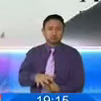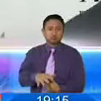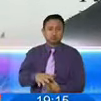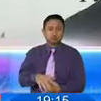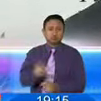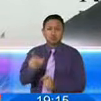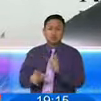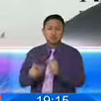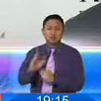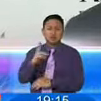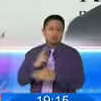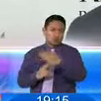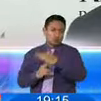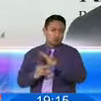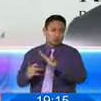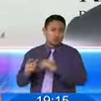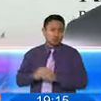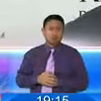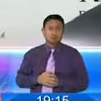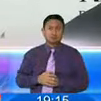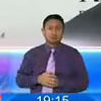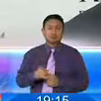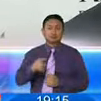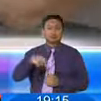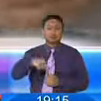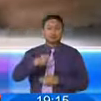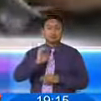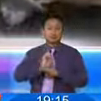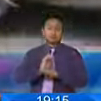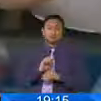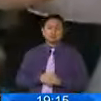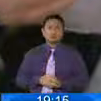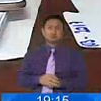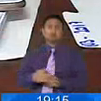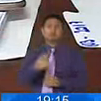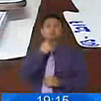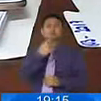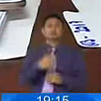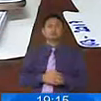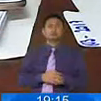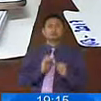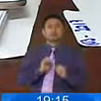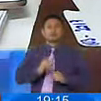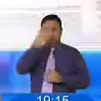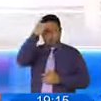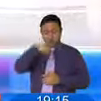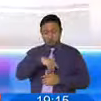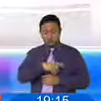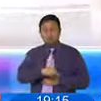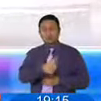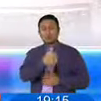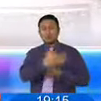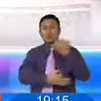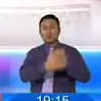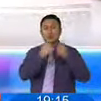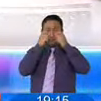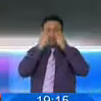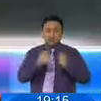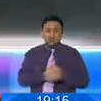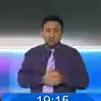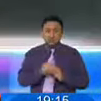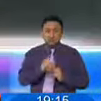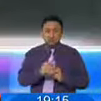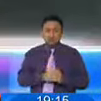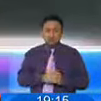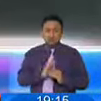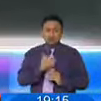de ciudadanos humildes, sencillos de nuestro país. José Serrano afirma que tras de esta decisión están jueces y fiscales que, dejando de